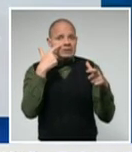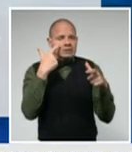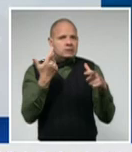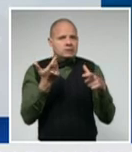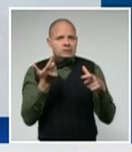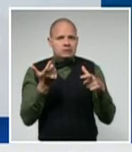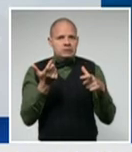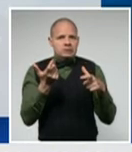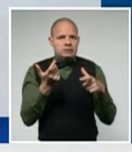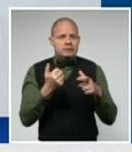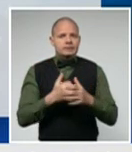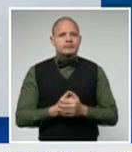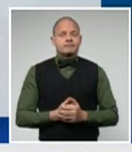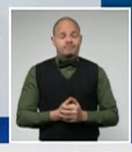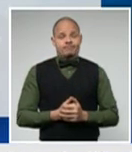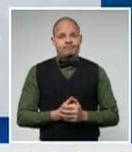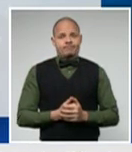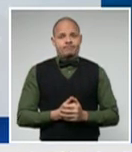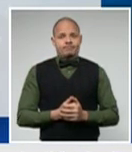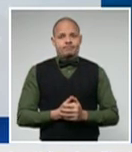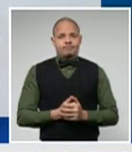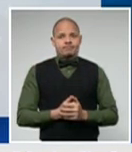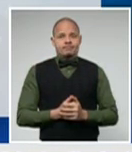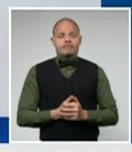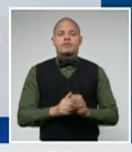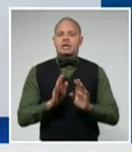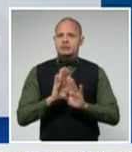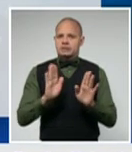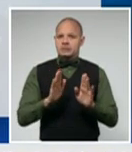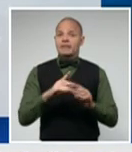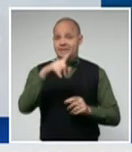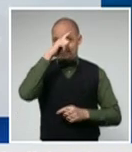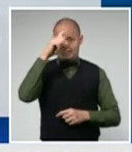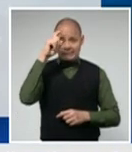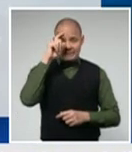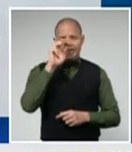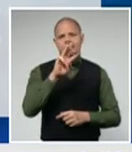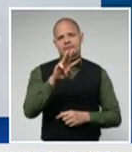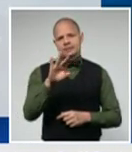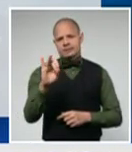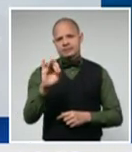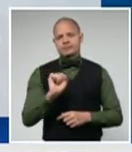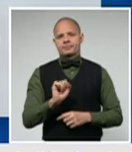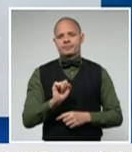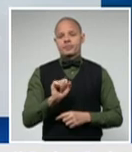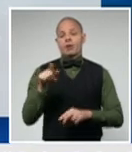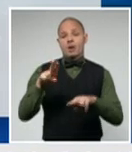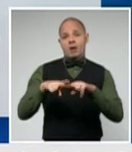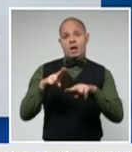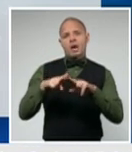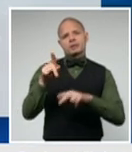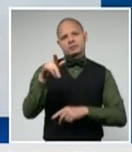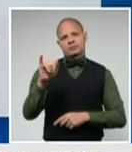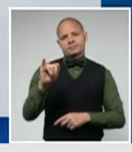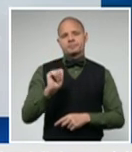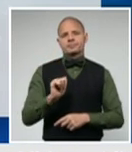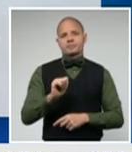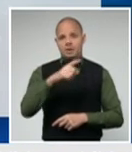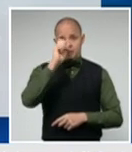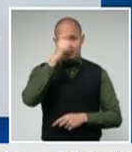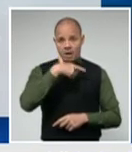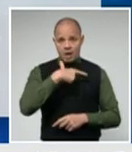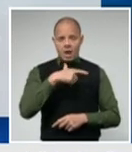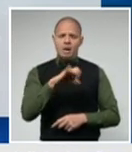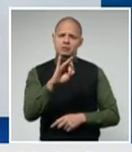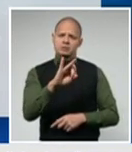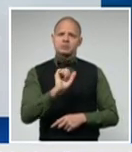que ha adquirido importancia en este territorio, 37 casos. La Habana con 16, Ciego de Ávila con